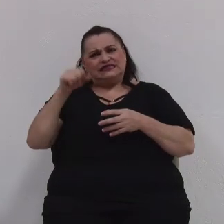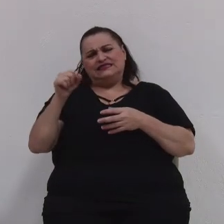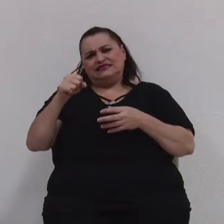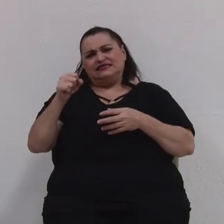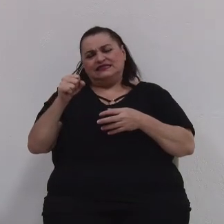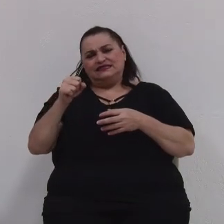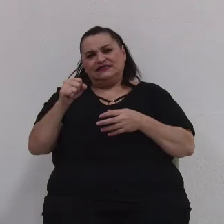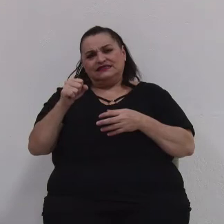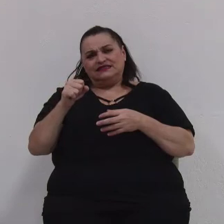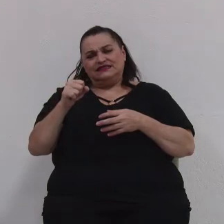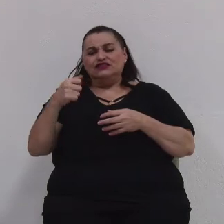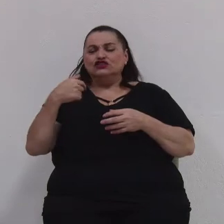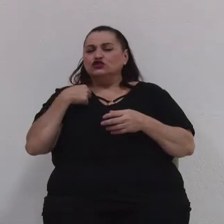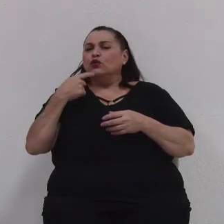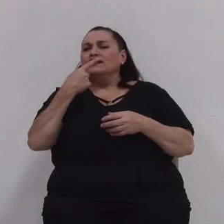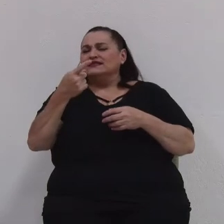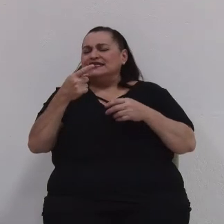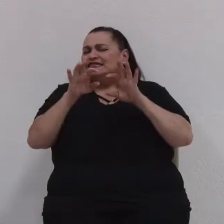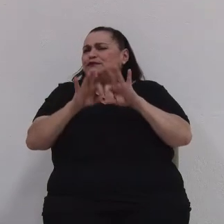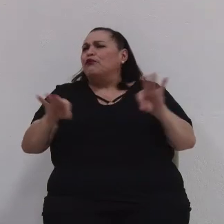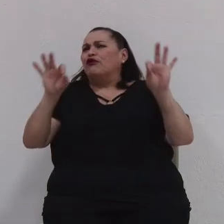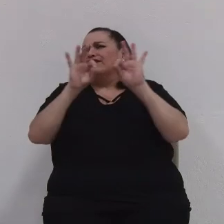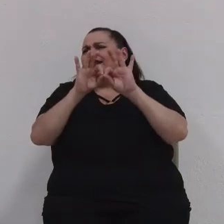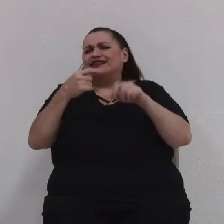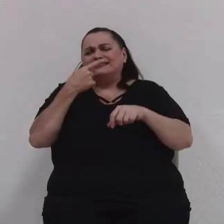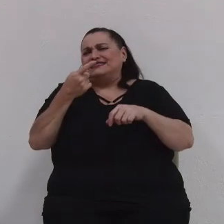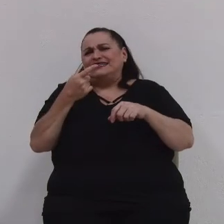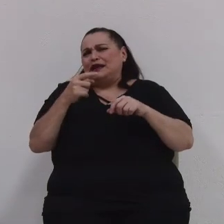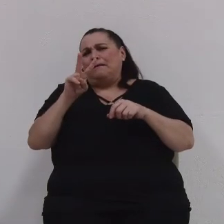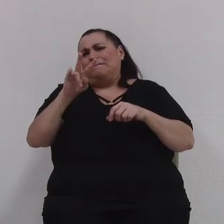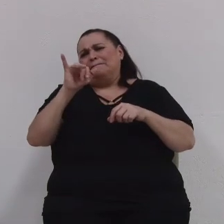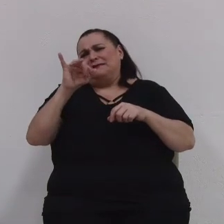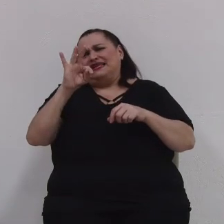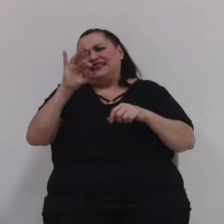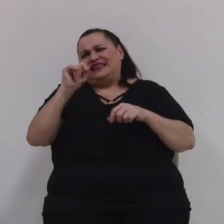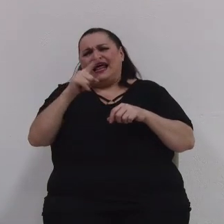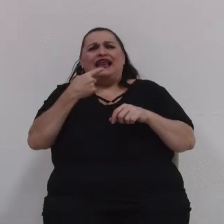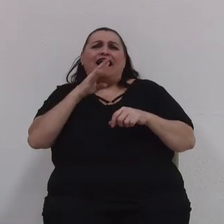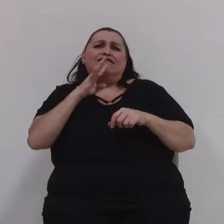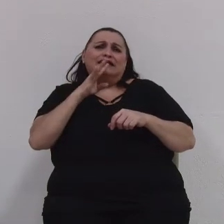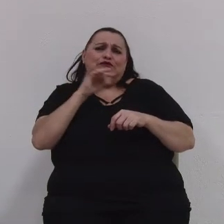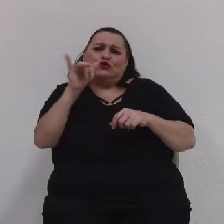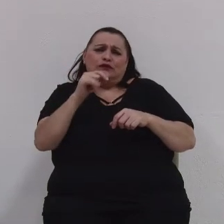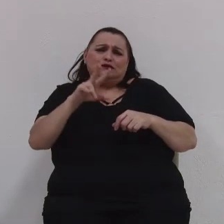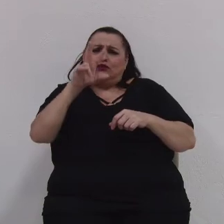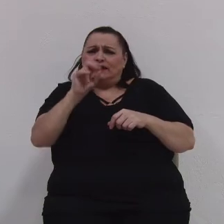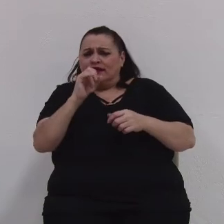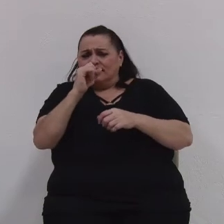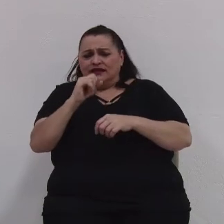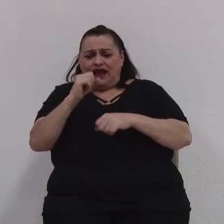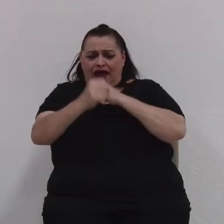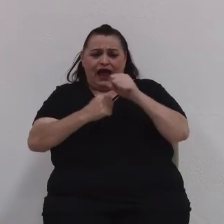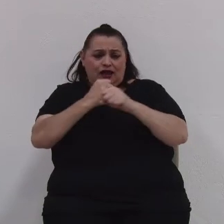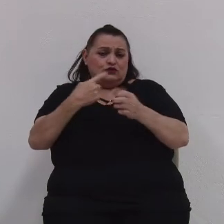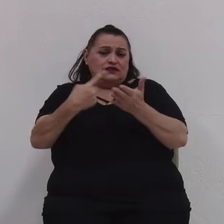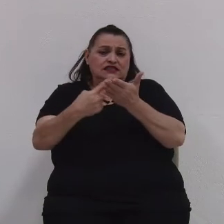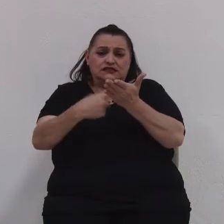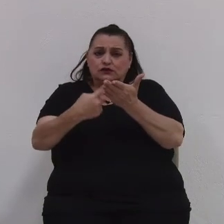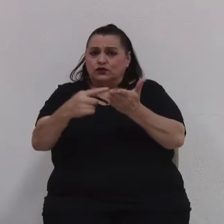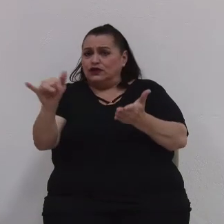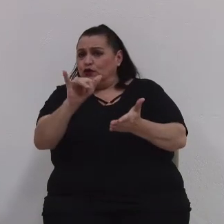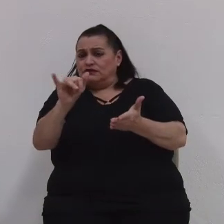pero voy a decir vital, pero es que es decir nada, decir vital, porque tenemos, no sé, 30 años de estar discutiendo esto, y ahora no solo